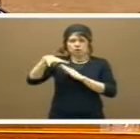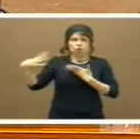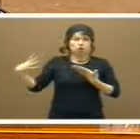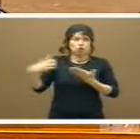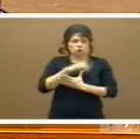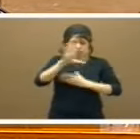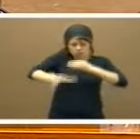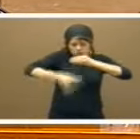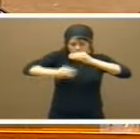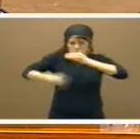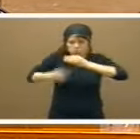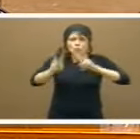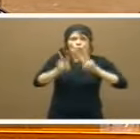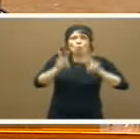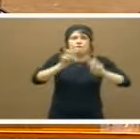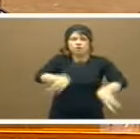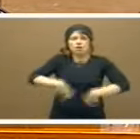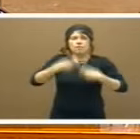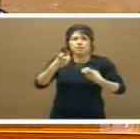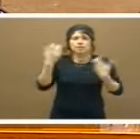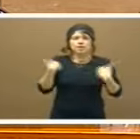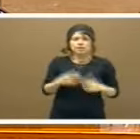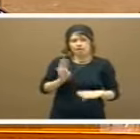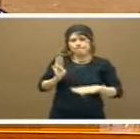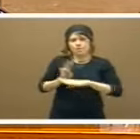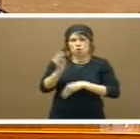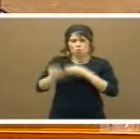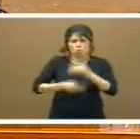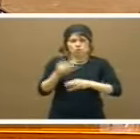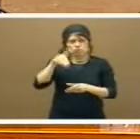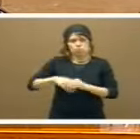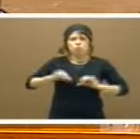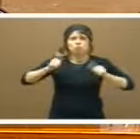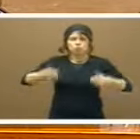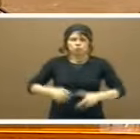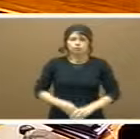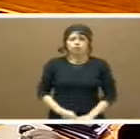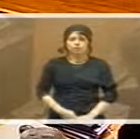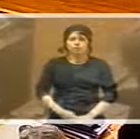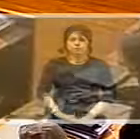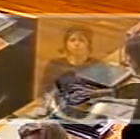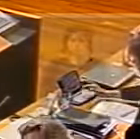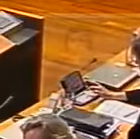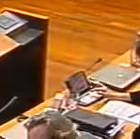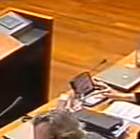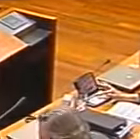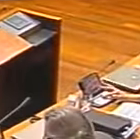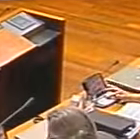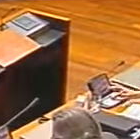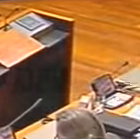la incorporación de las enmiendas que ha realizado el Pleno de la Cámara. Entramos en votación.